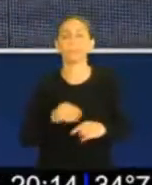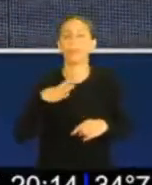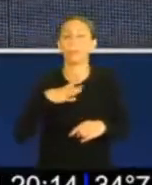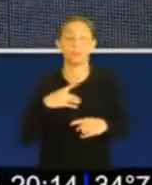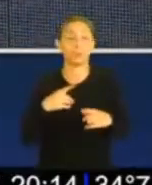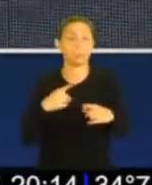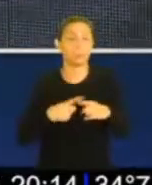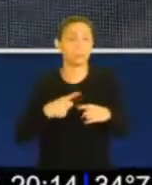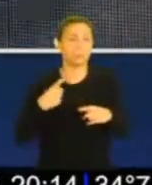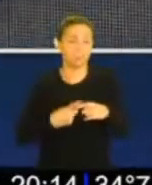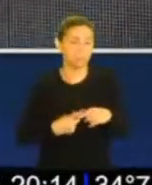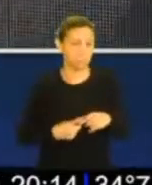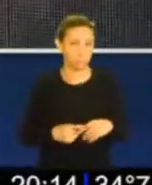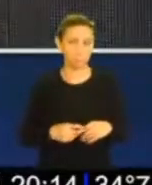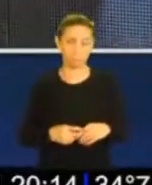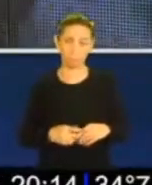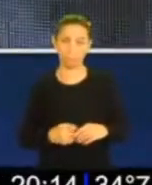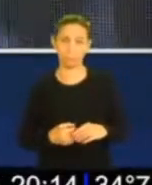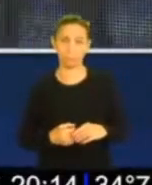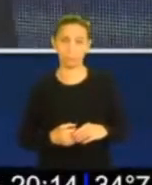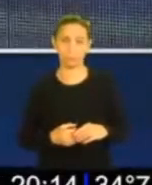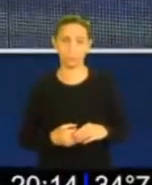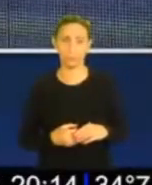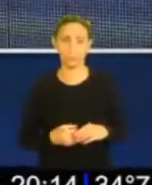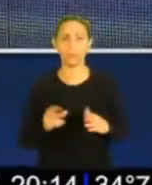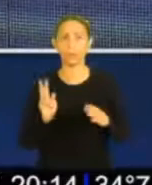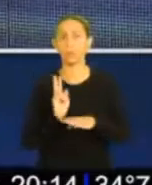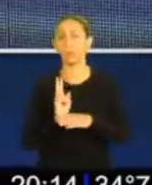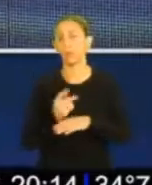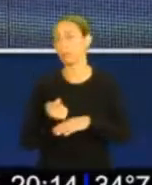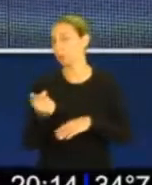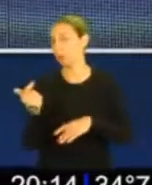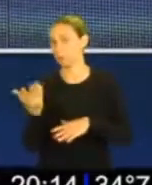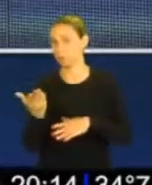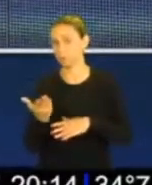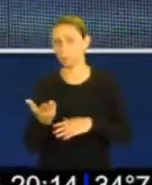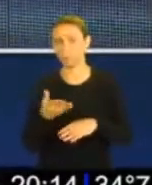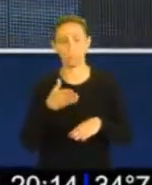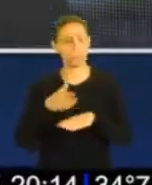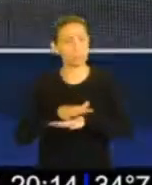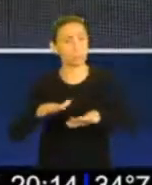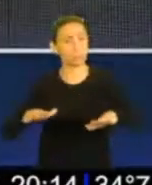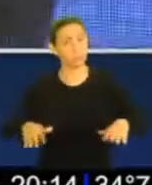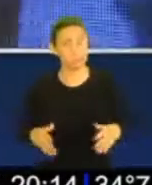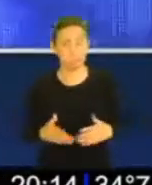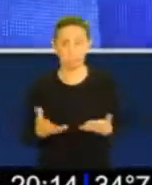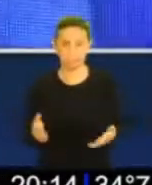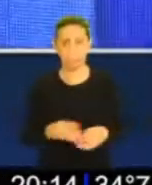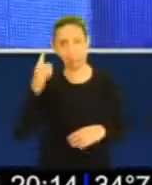fiestas, doctora. Llegan las fiestas, exactamente. Los cuidados son muy fáciles y muy accesibles. Así